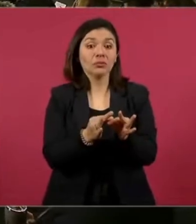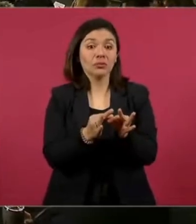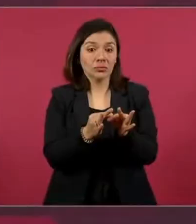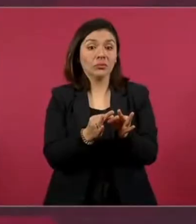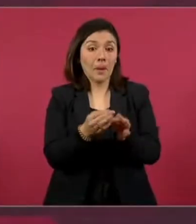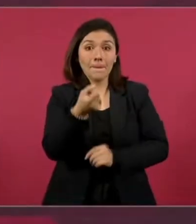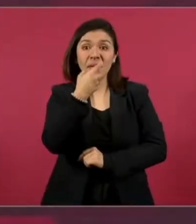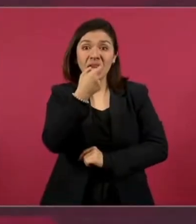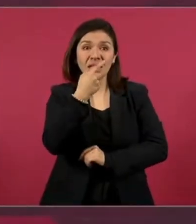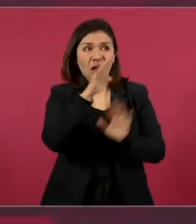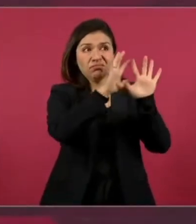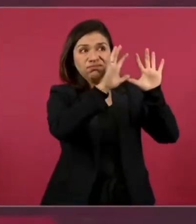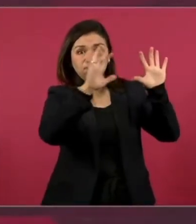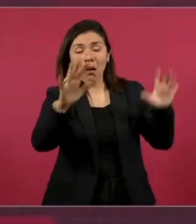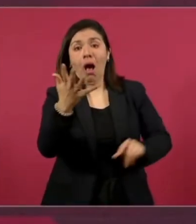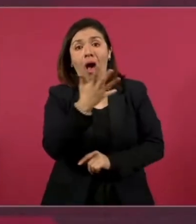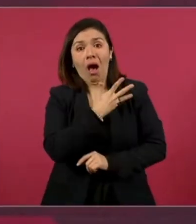los medicamentos